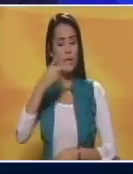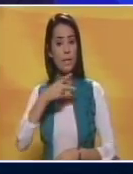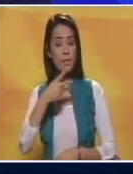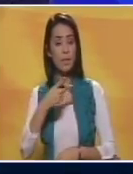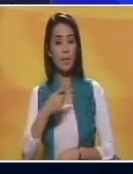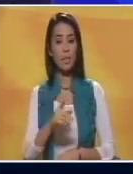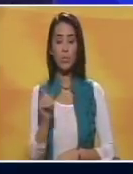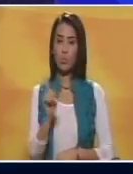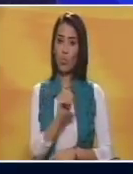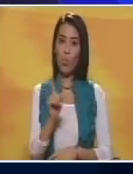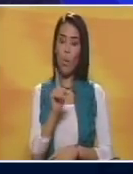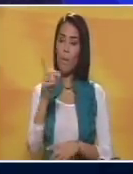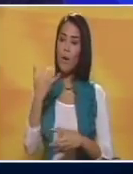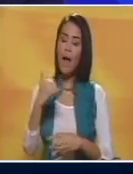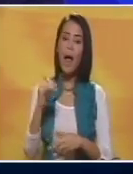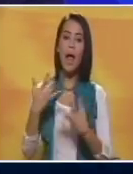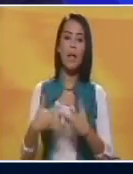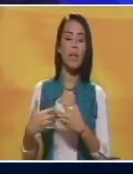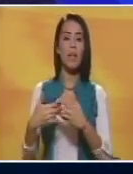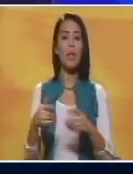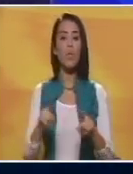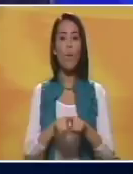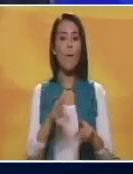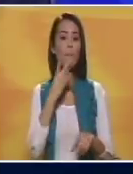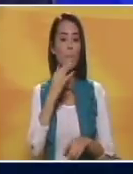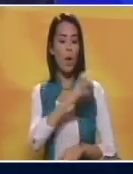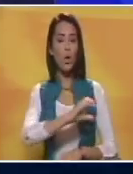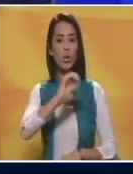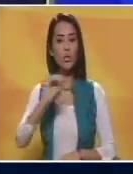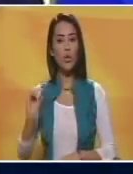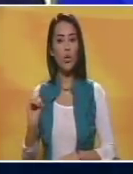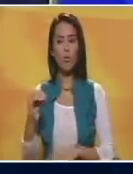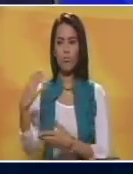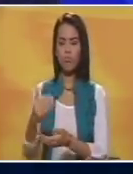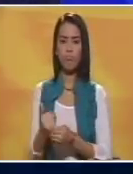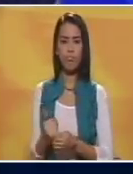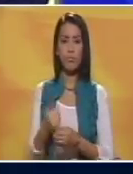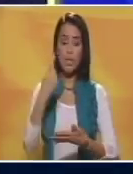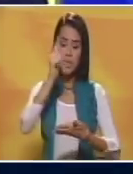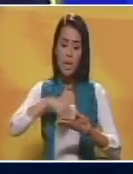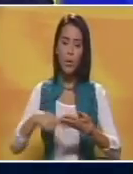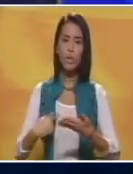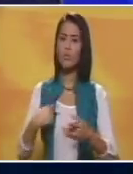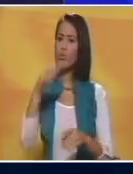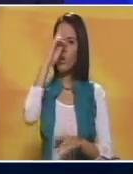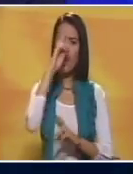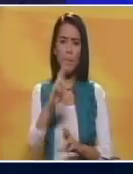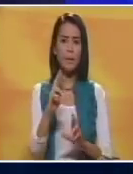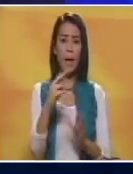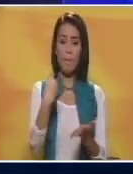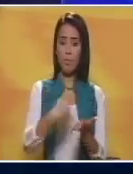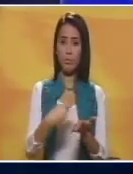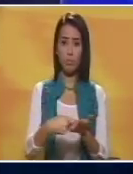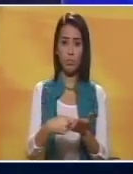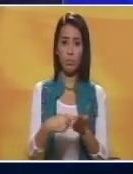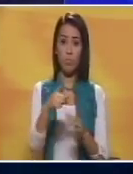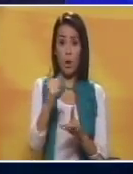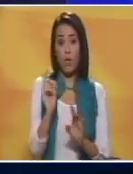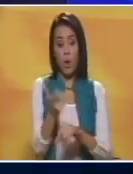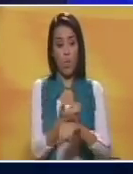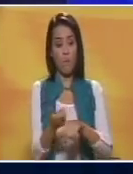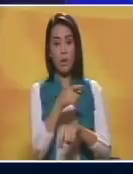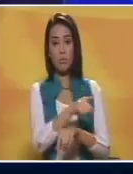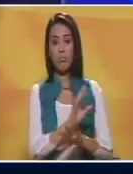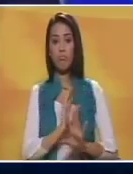era un socio en la faja del Orinoco y les quitamos lo que tenían y el contrato que tenían y violamos las cláusulas ahí. Bueno, lo violó el gobierno, por